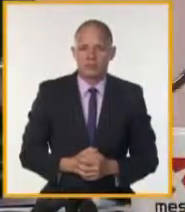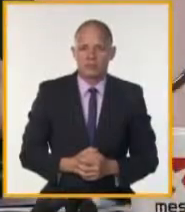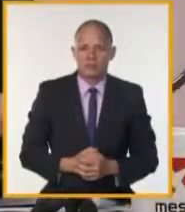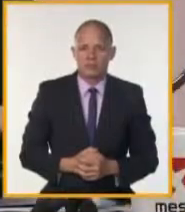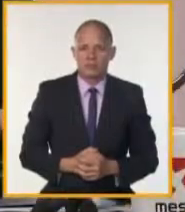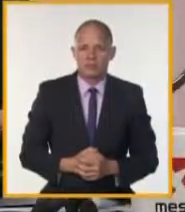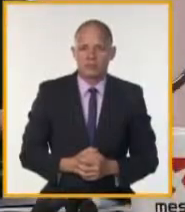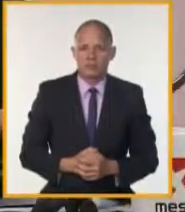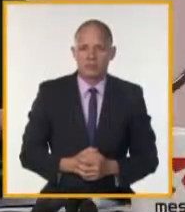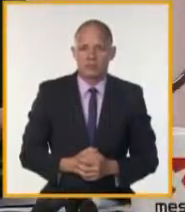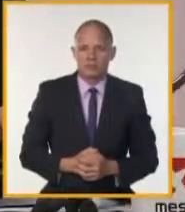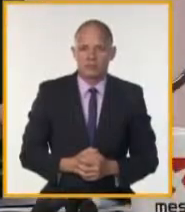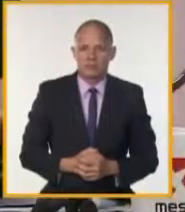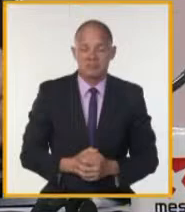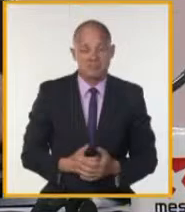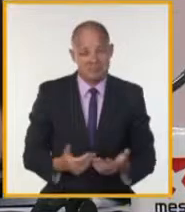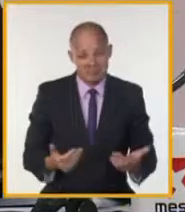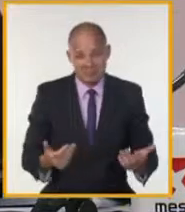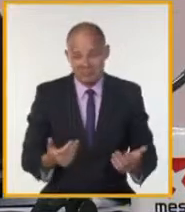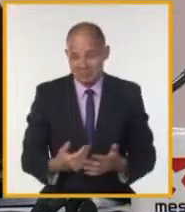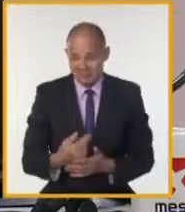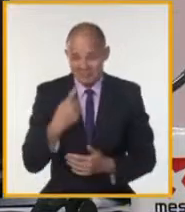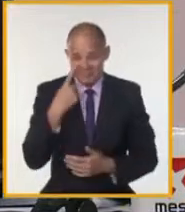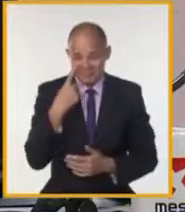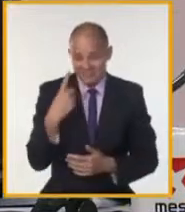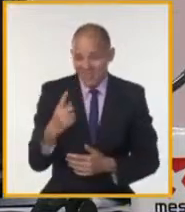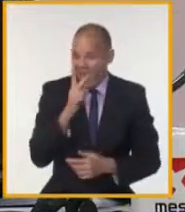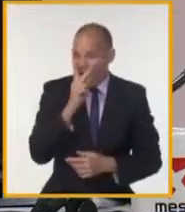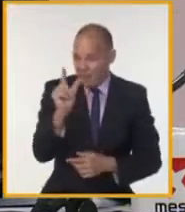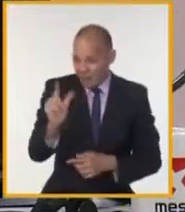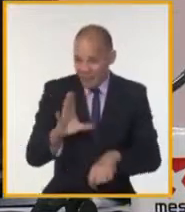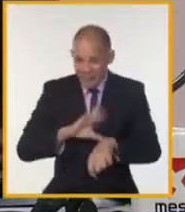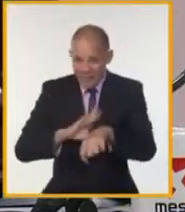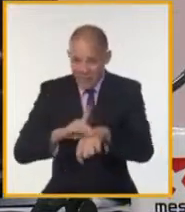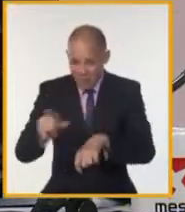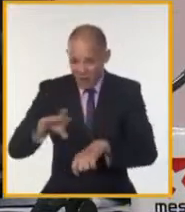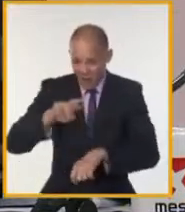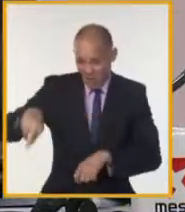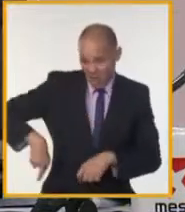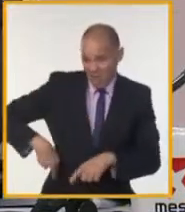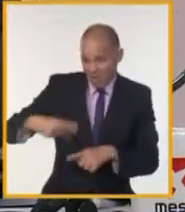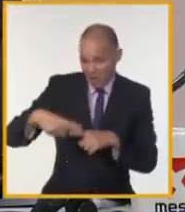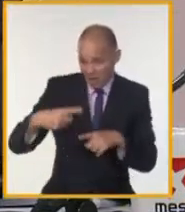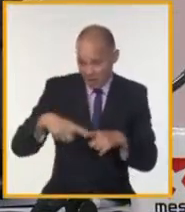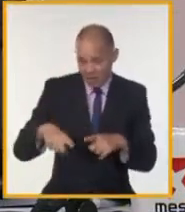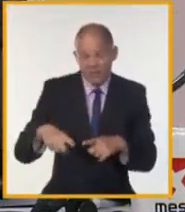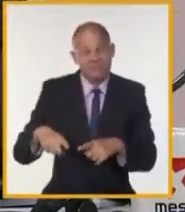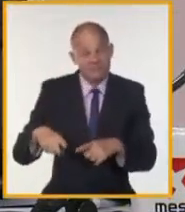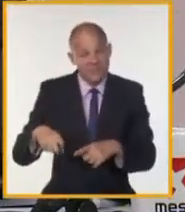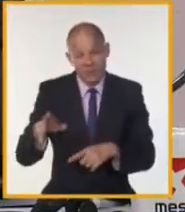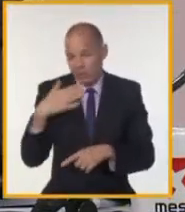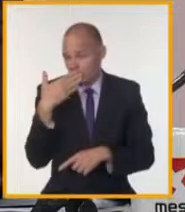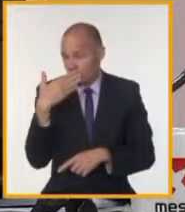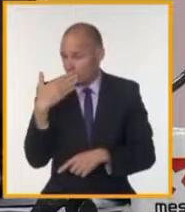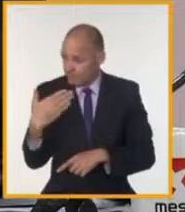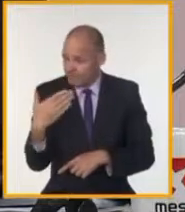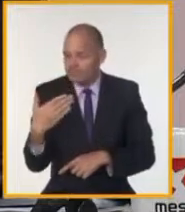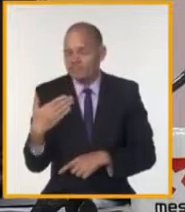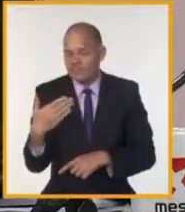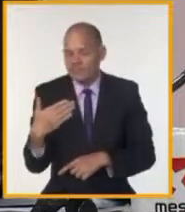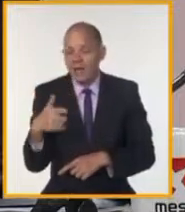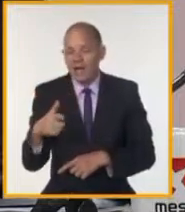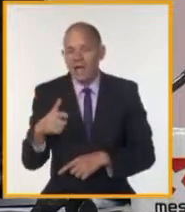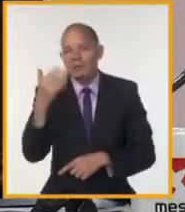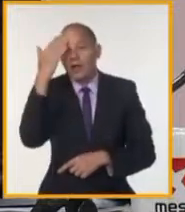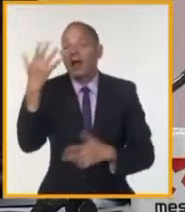Bueno, uno de los servicios más humanos y emblemáticos que brinda la empresa Taxis Cuba, cuyo director general, compañero